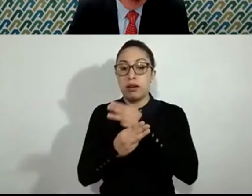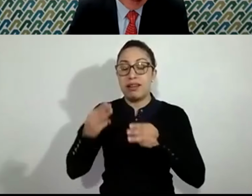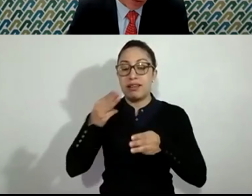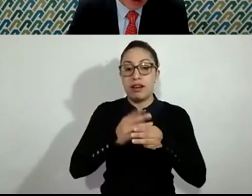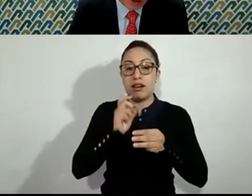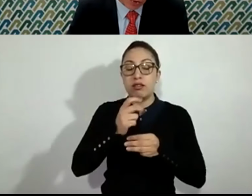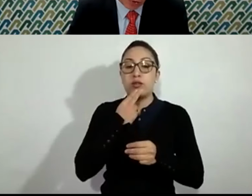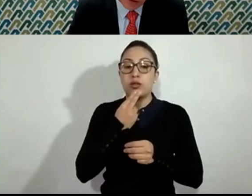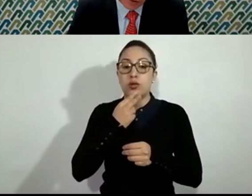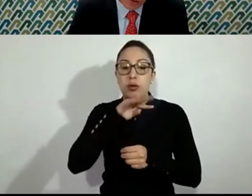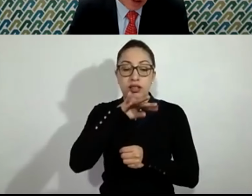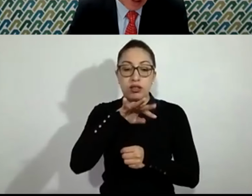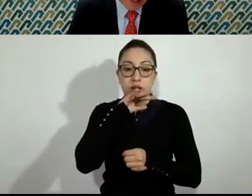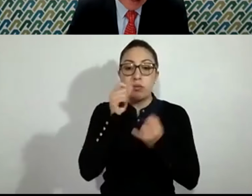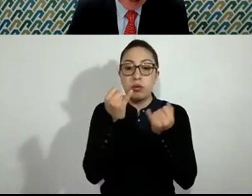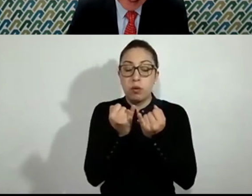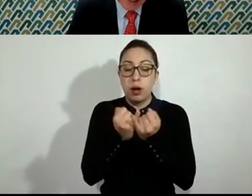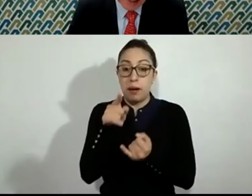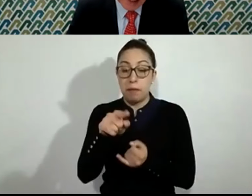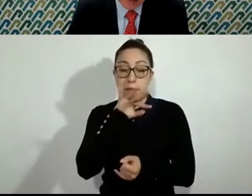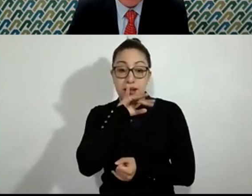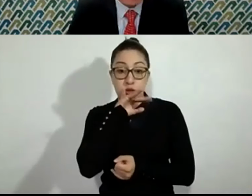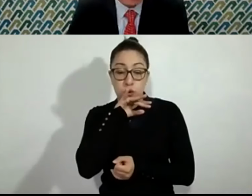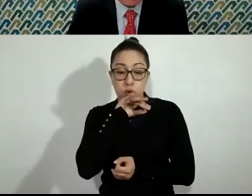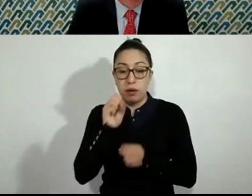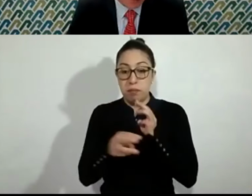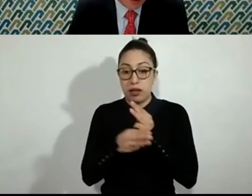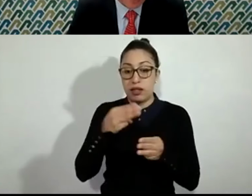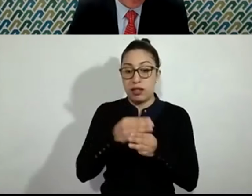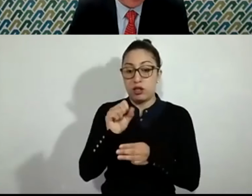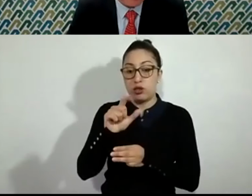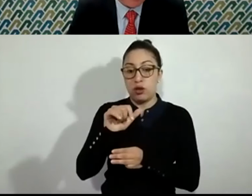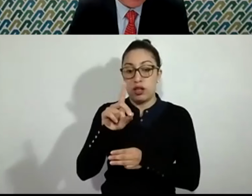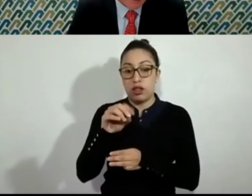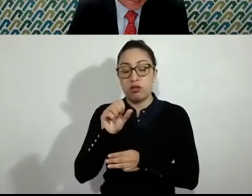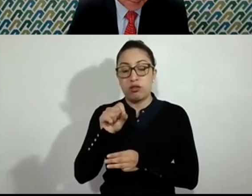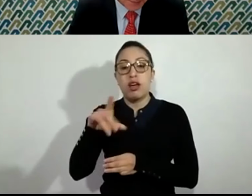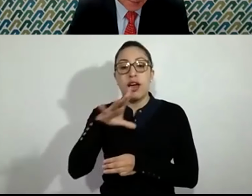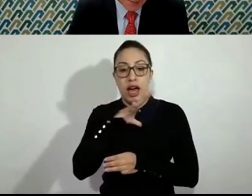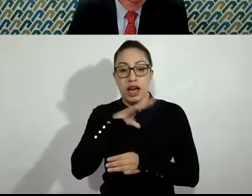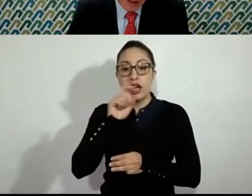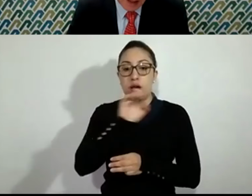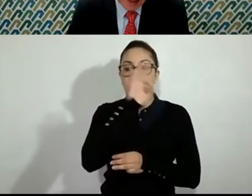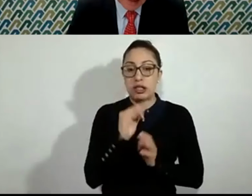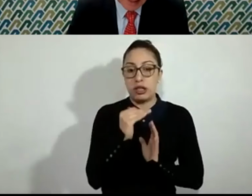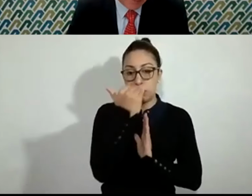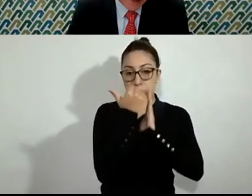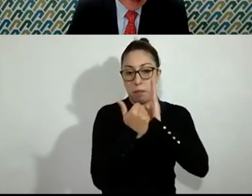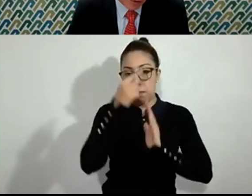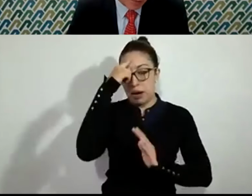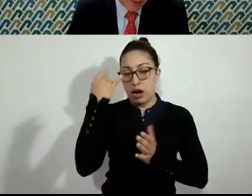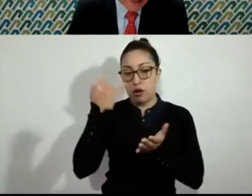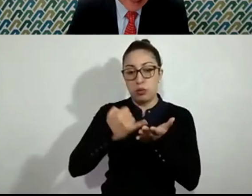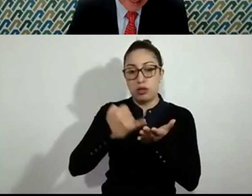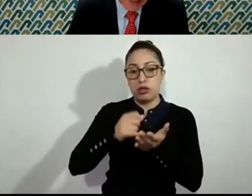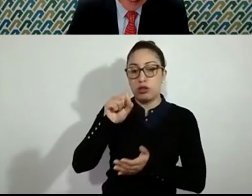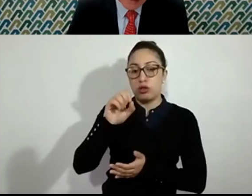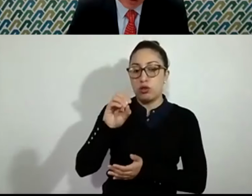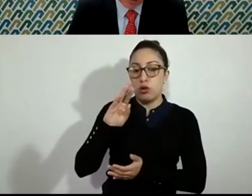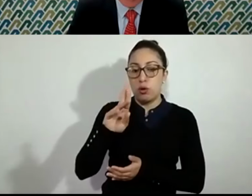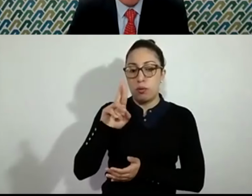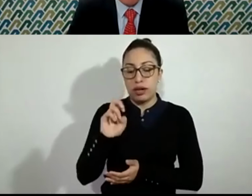reprocesen parte de sus residuos sólidos, tienen descuento en el impuesto sobre nóminas del 20,